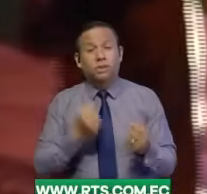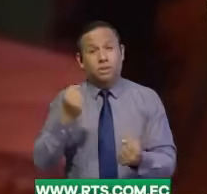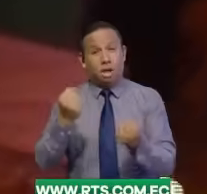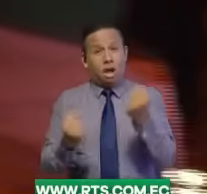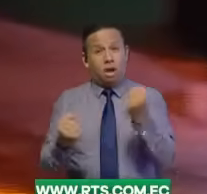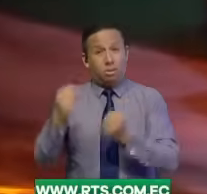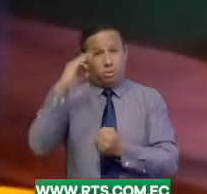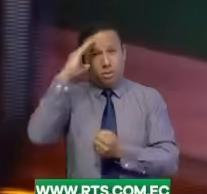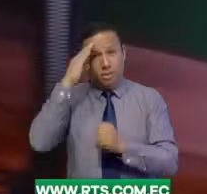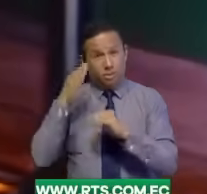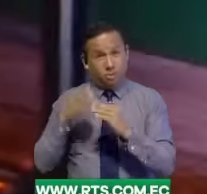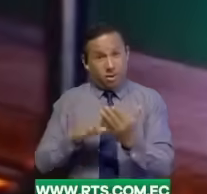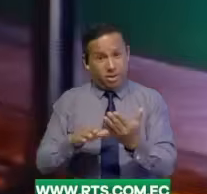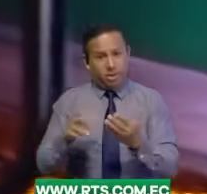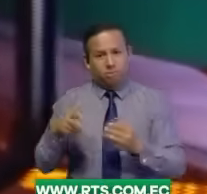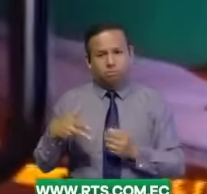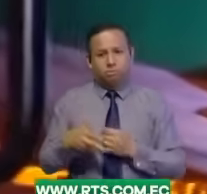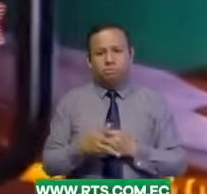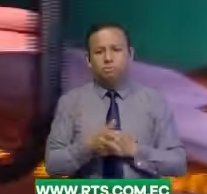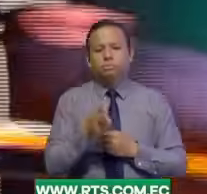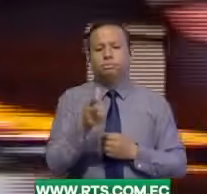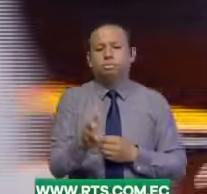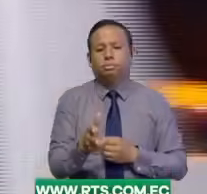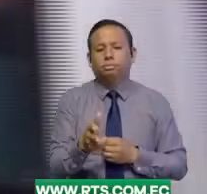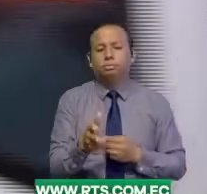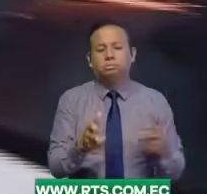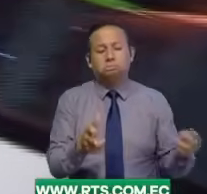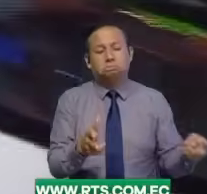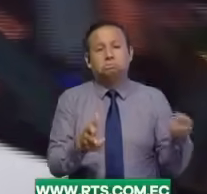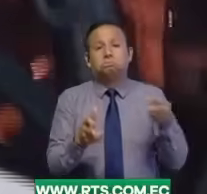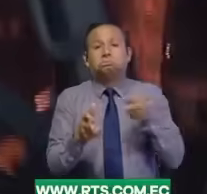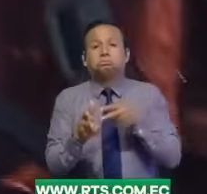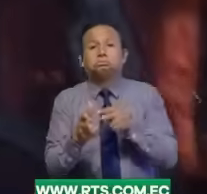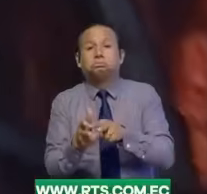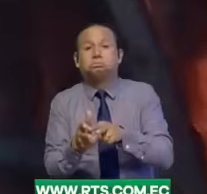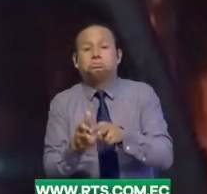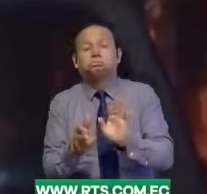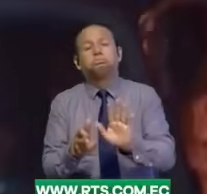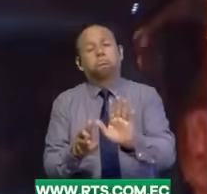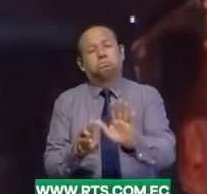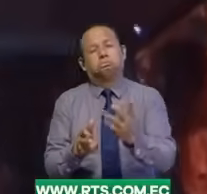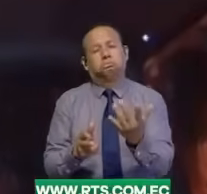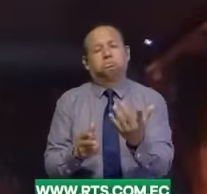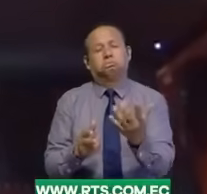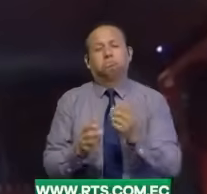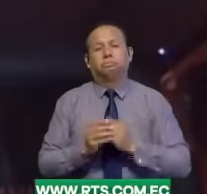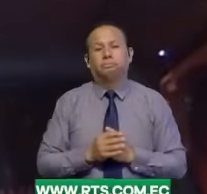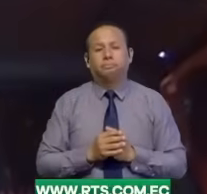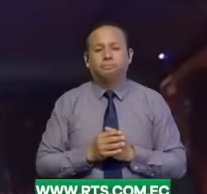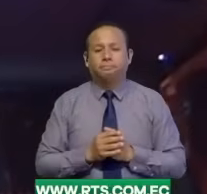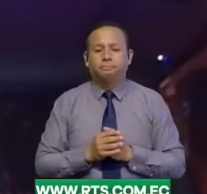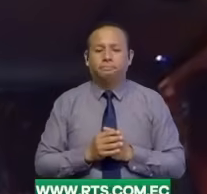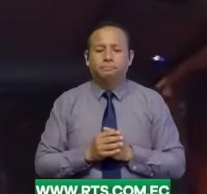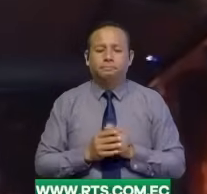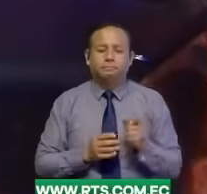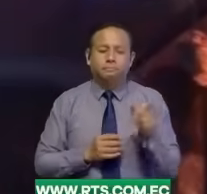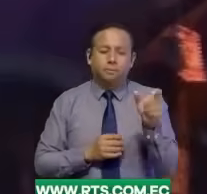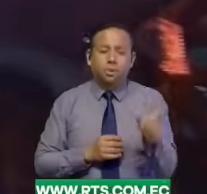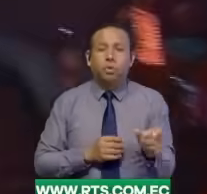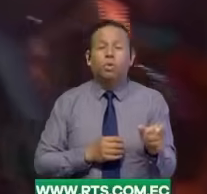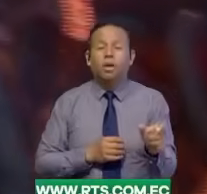medicina legal para proceder en pocos minutos a lo que ya sería el levantamiento del cadáver de